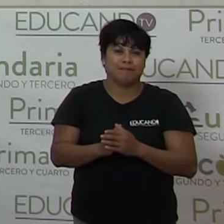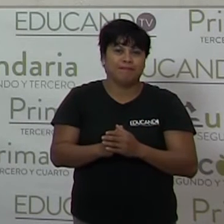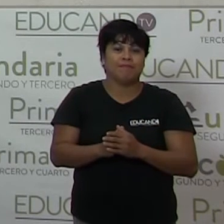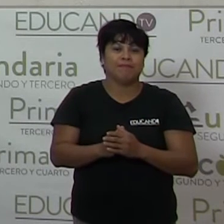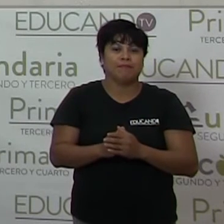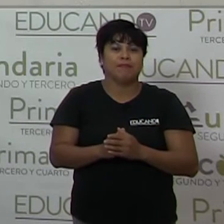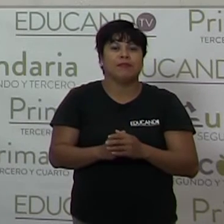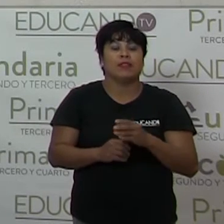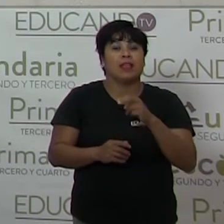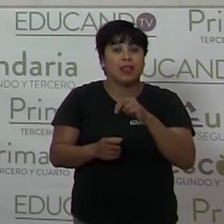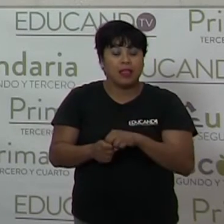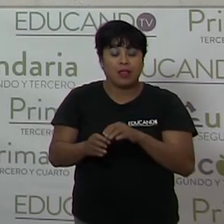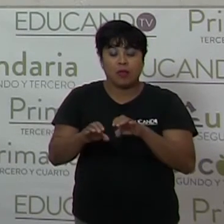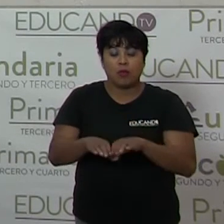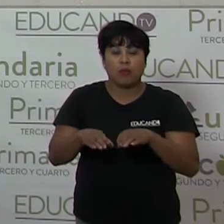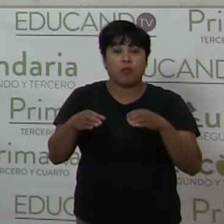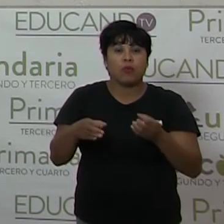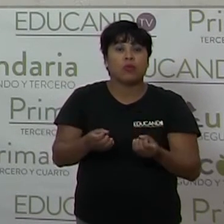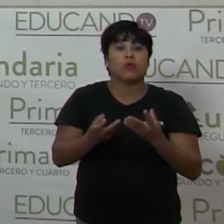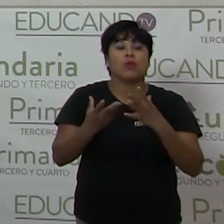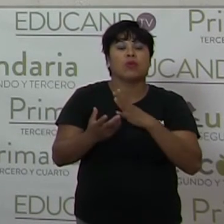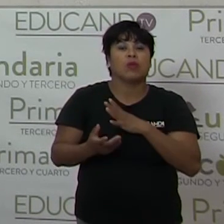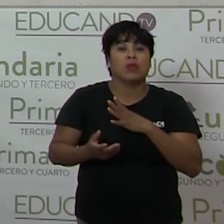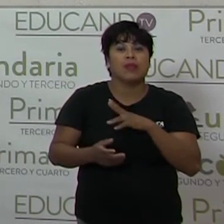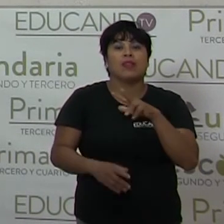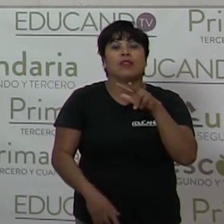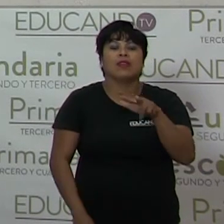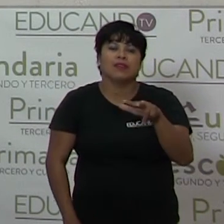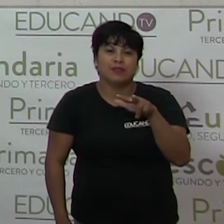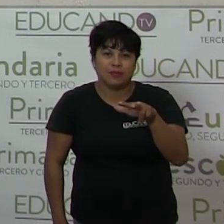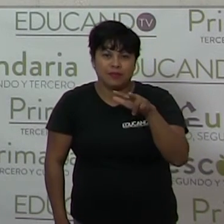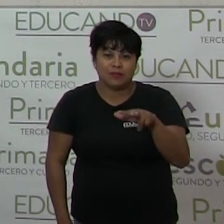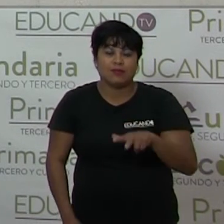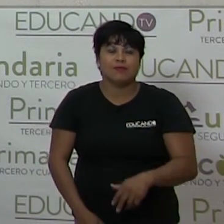y en los cuentos tenemos 18